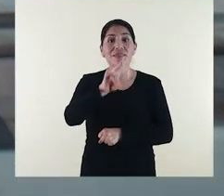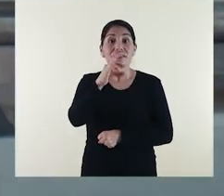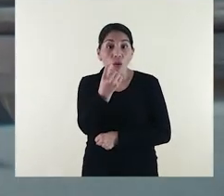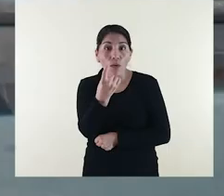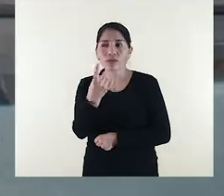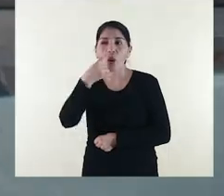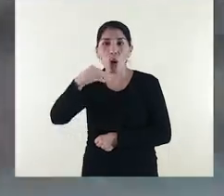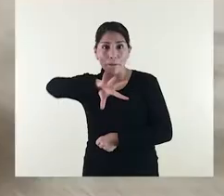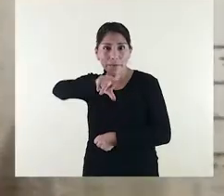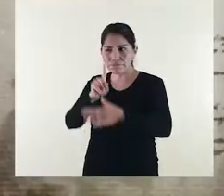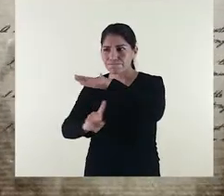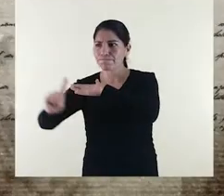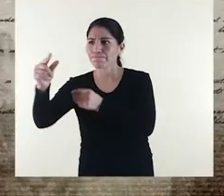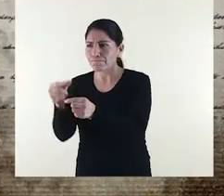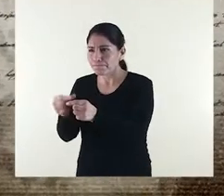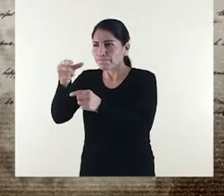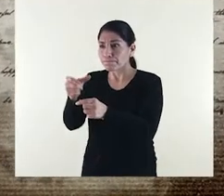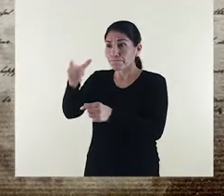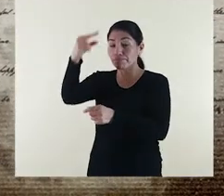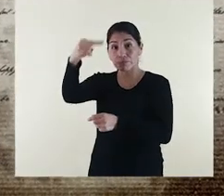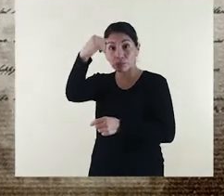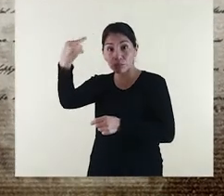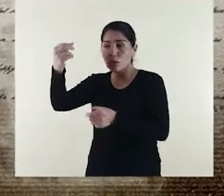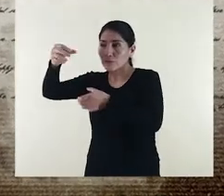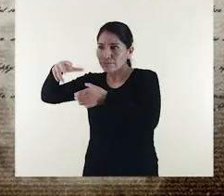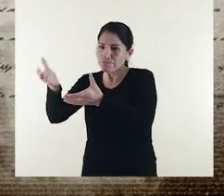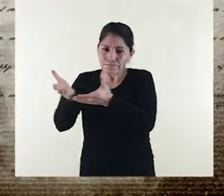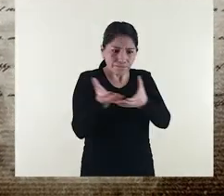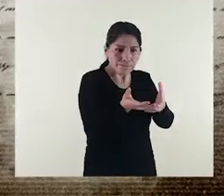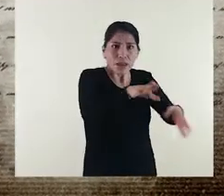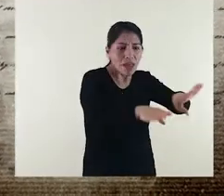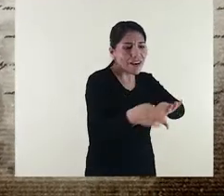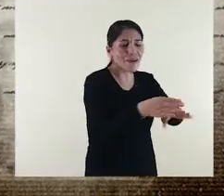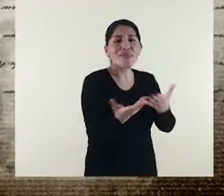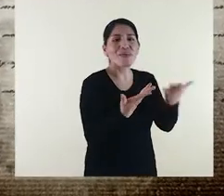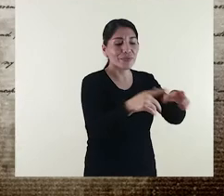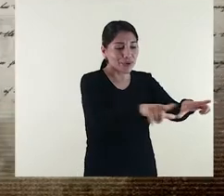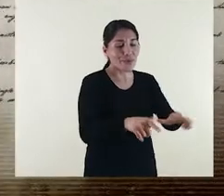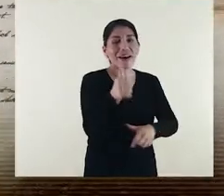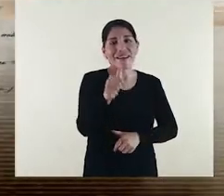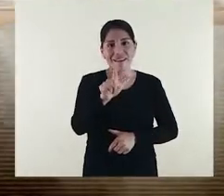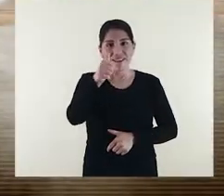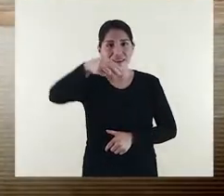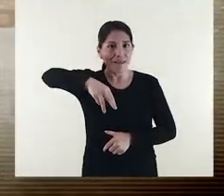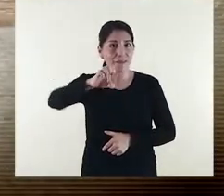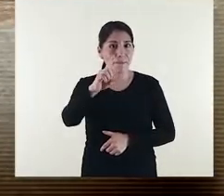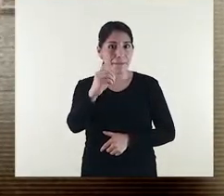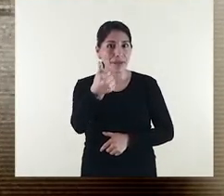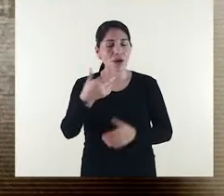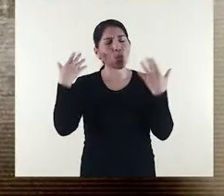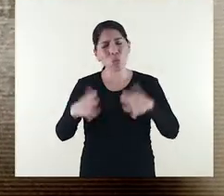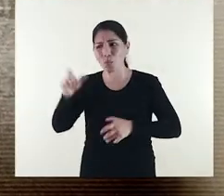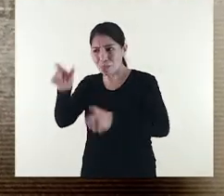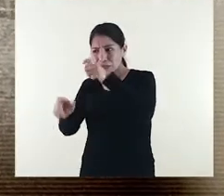en 1711, cuando un ladrón robó el copón conteniendo las sagradas hostias y las enterró en la Alameda de